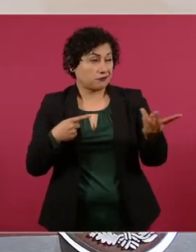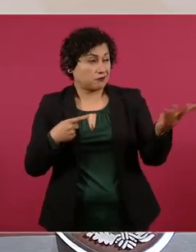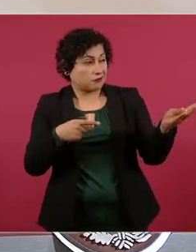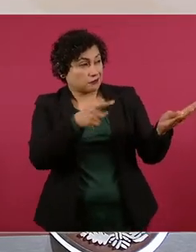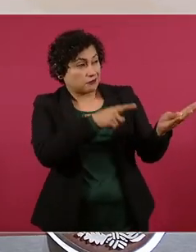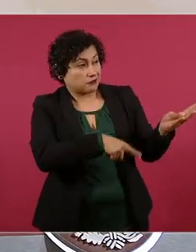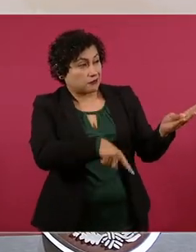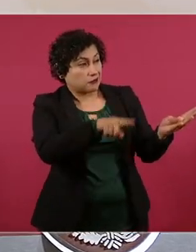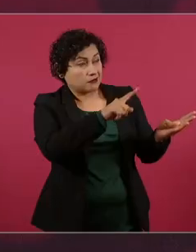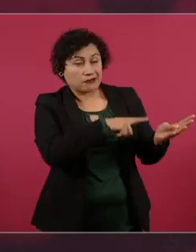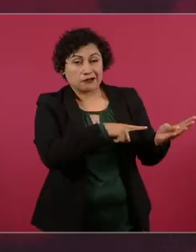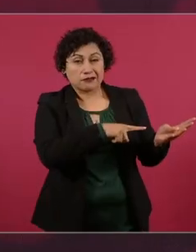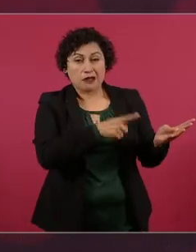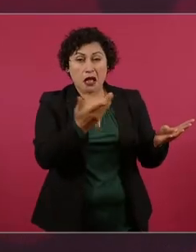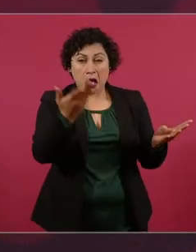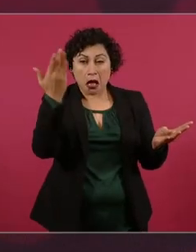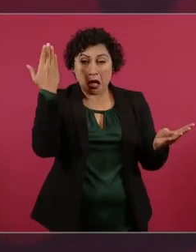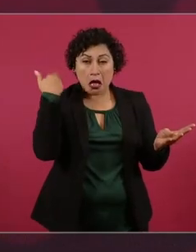pero